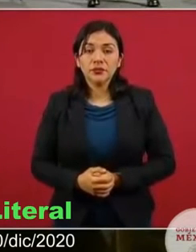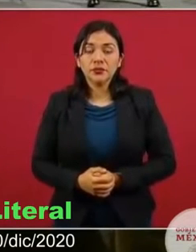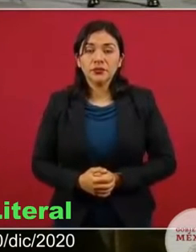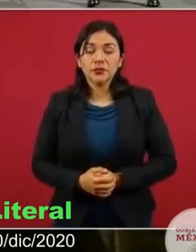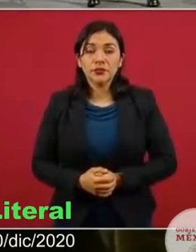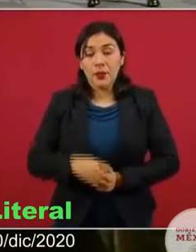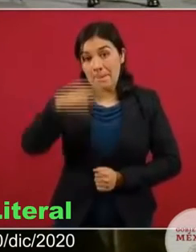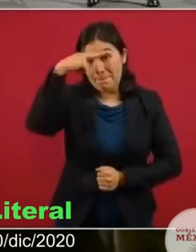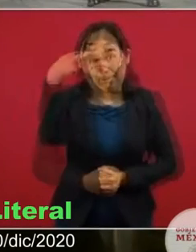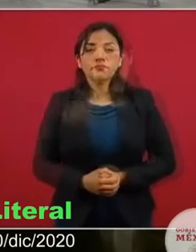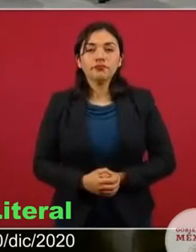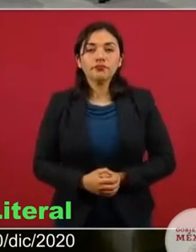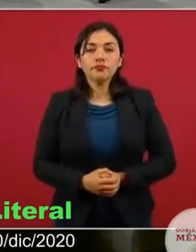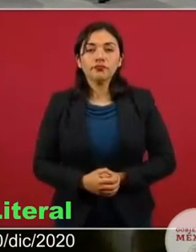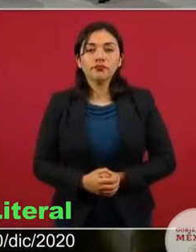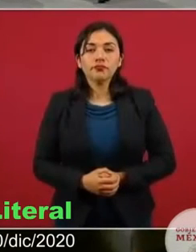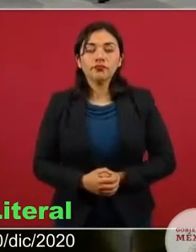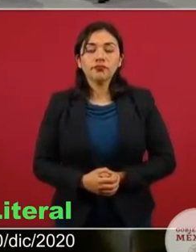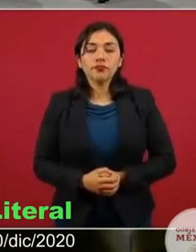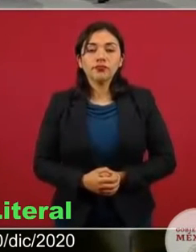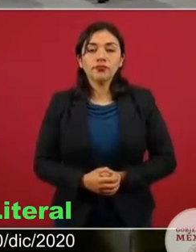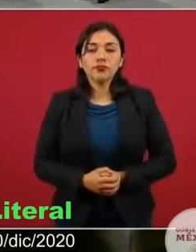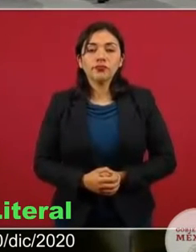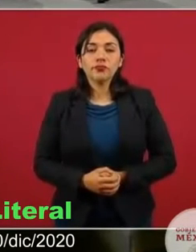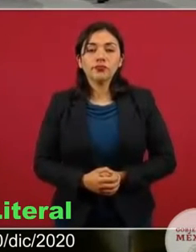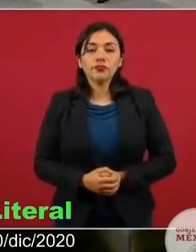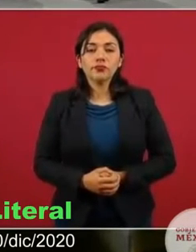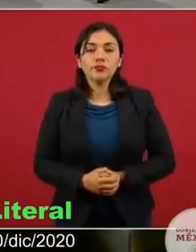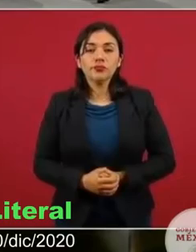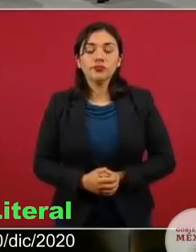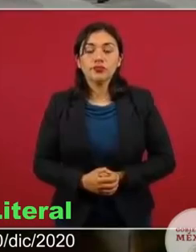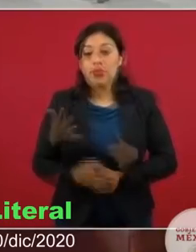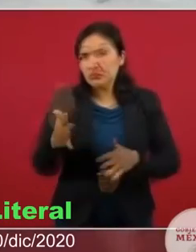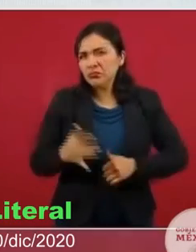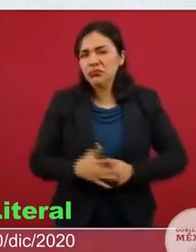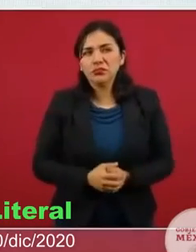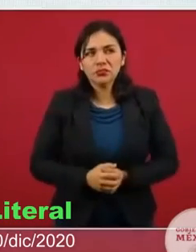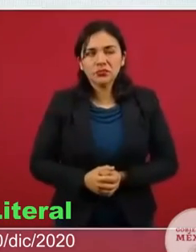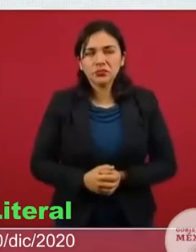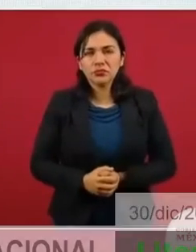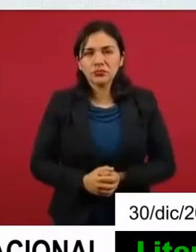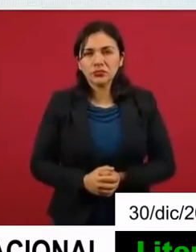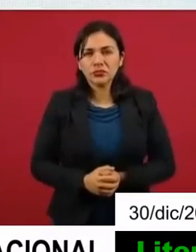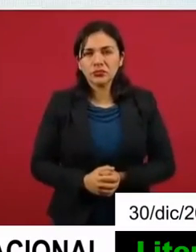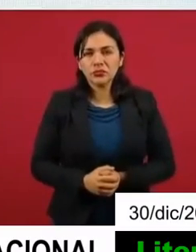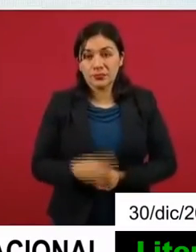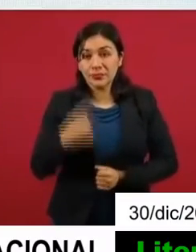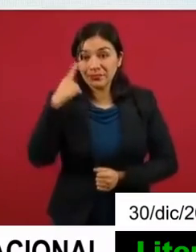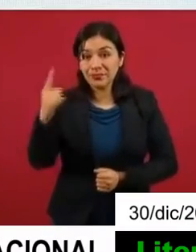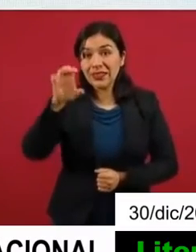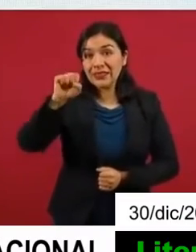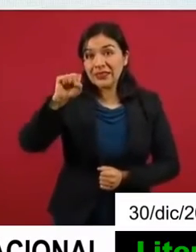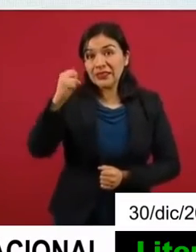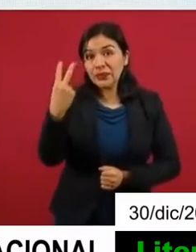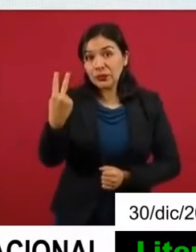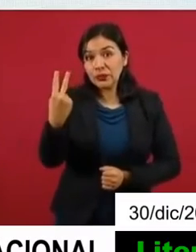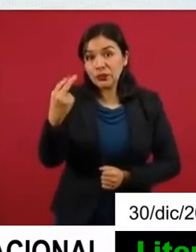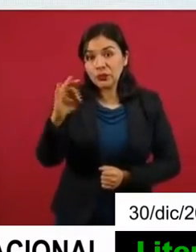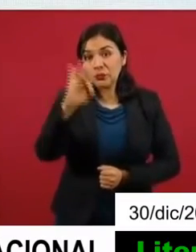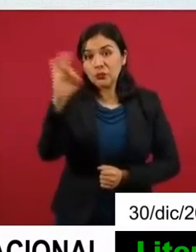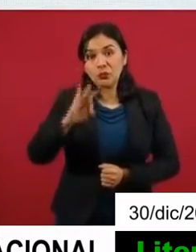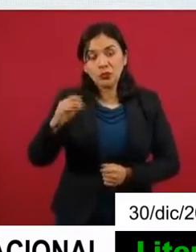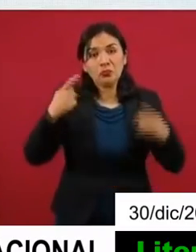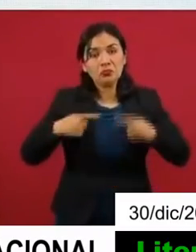Y nosotros estamos en segundo. Esta es la mía. A nosotros. Sí, 62